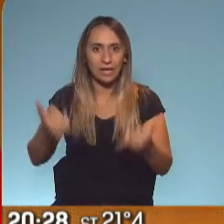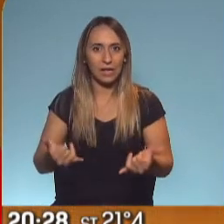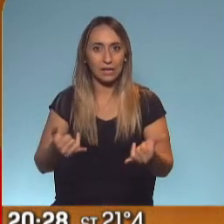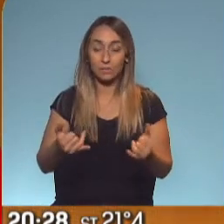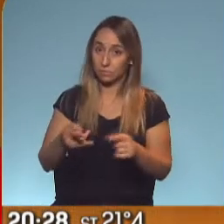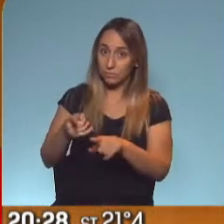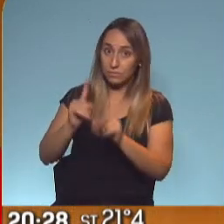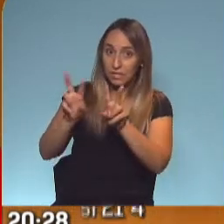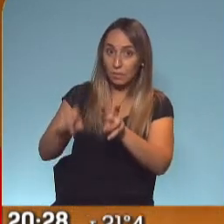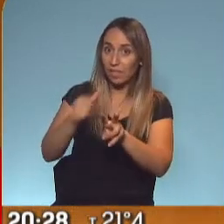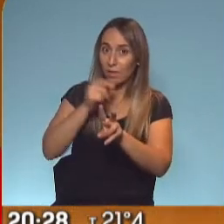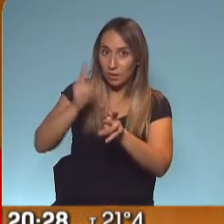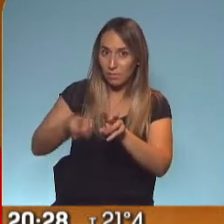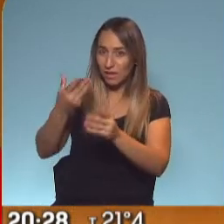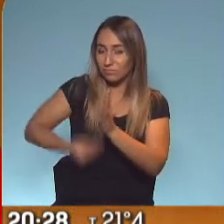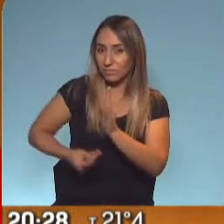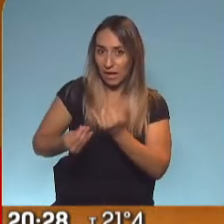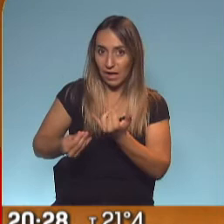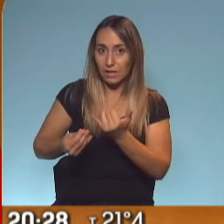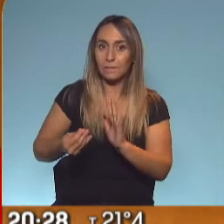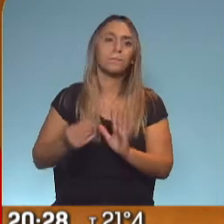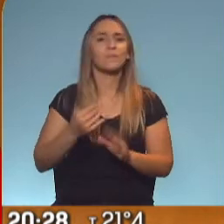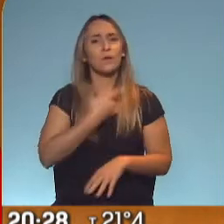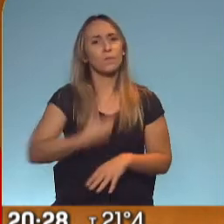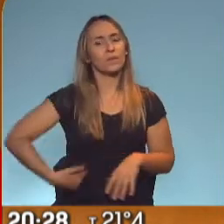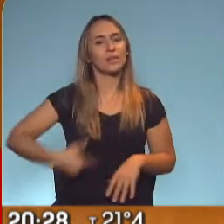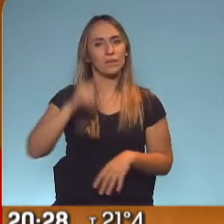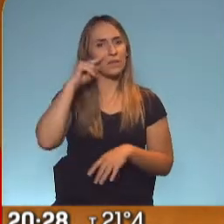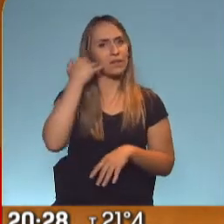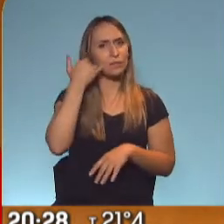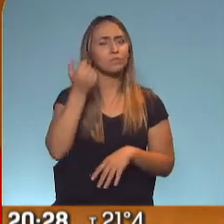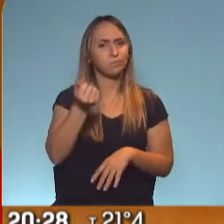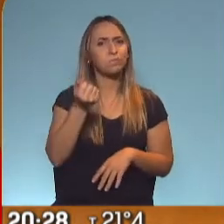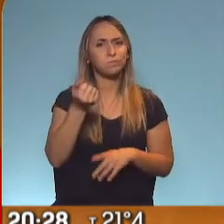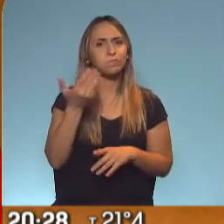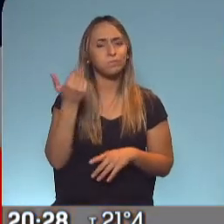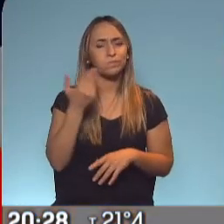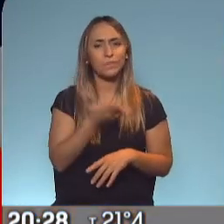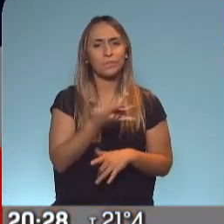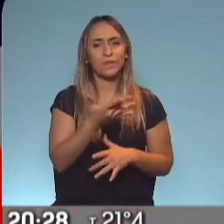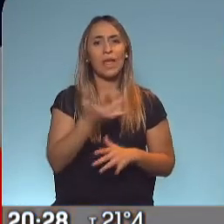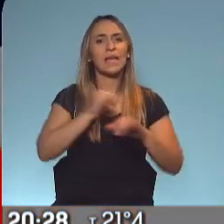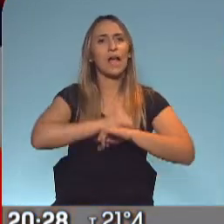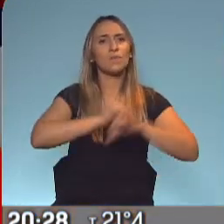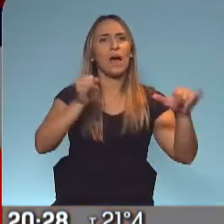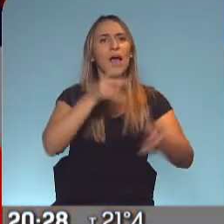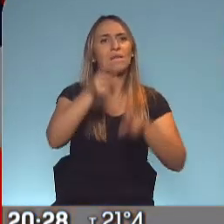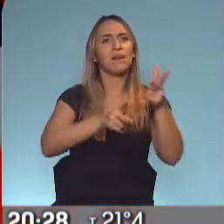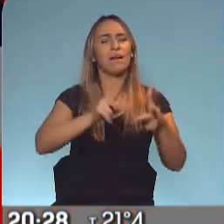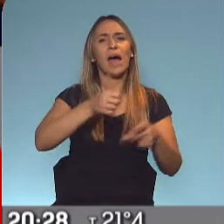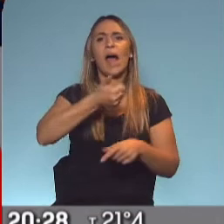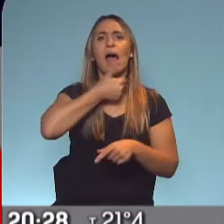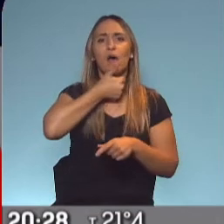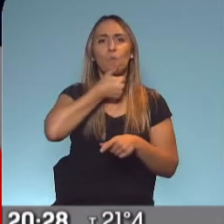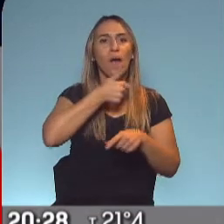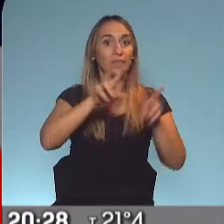Esto profundizó. Nosotros, el presidente Alberto Fernández ya en su campaña hablaba del agua como una política de Estado,